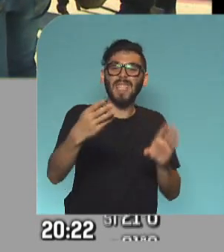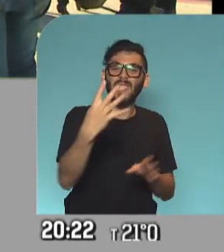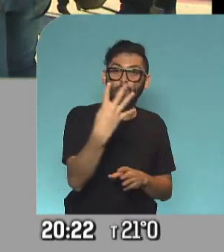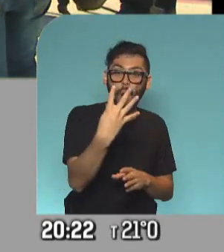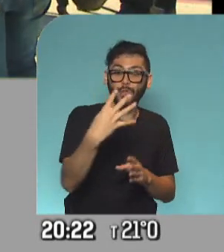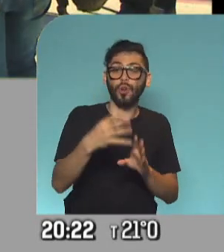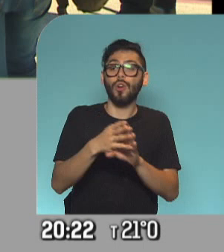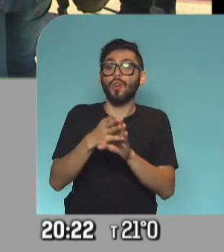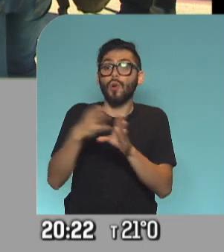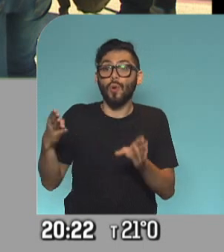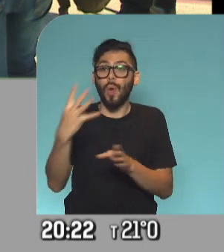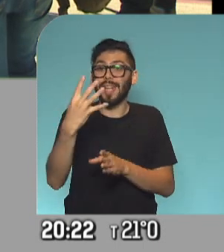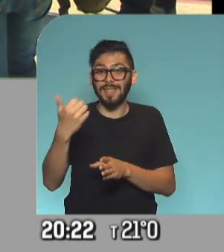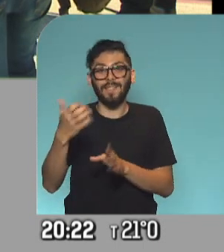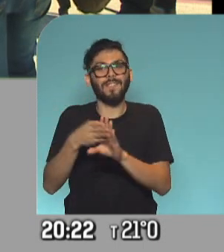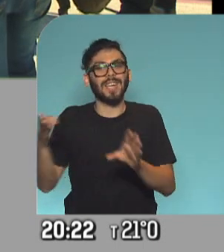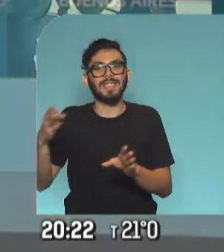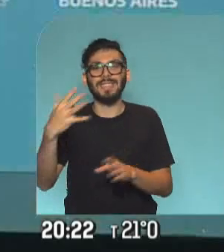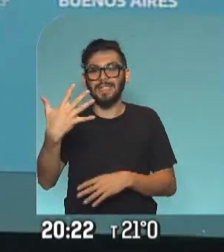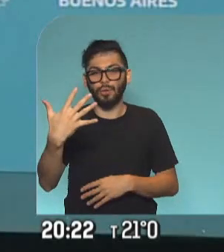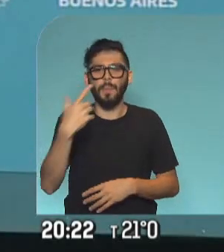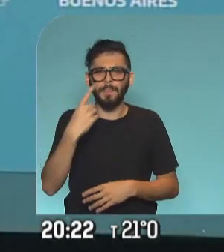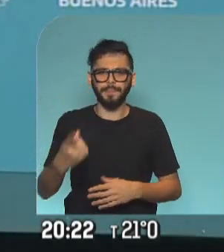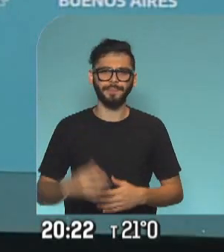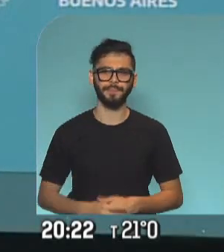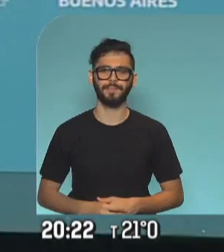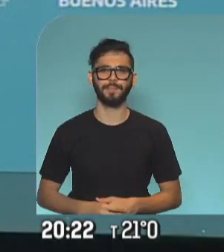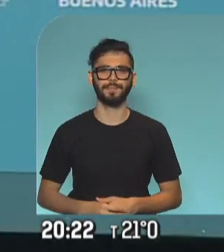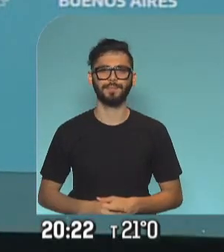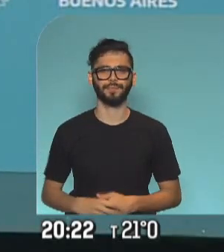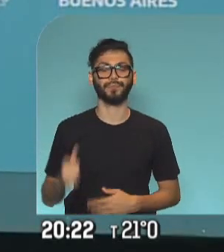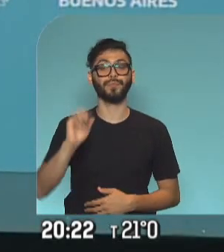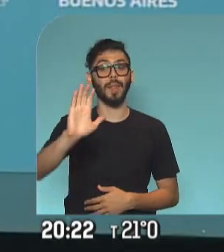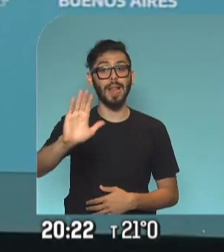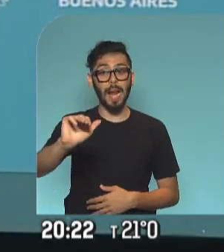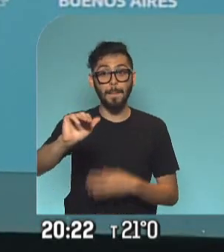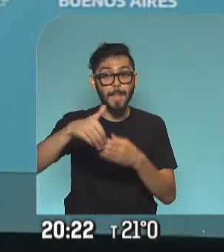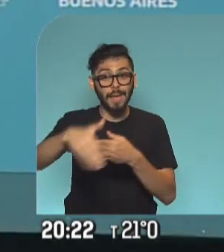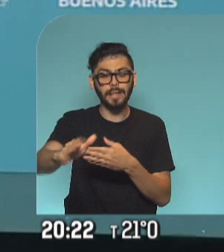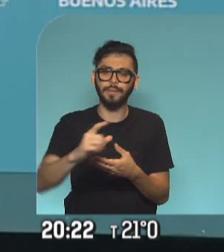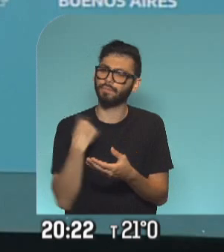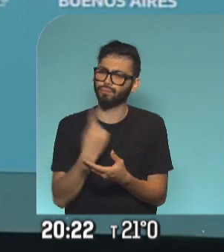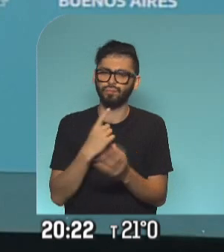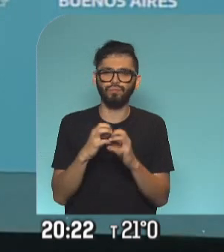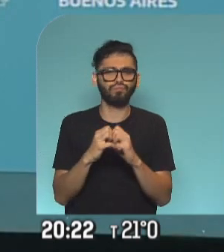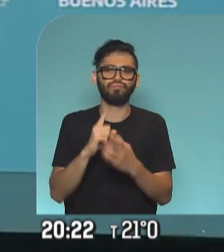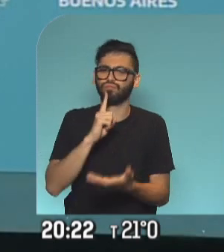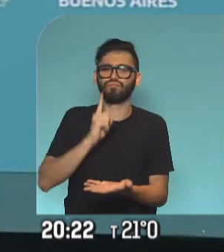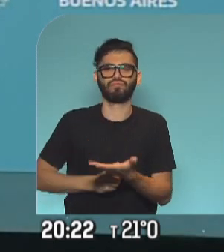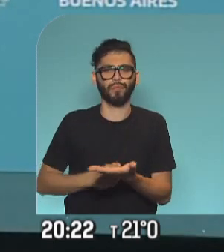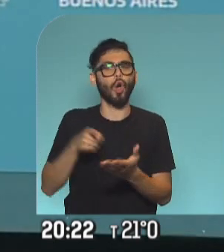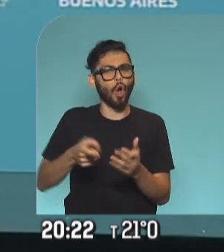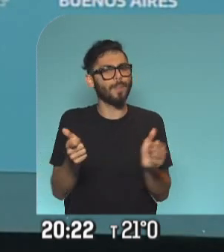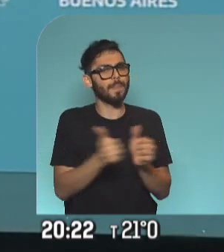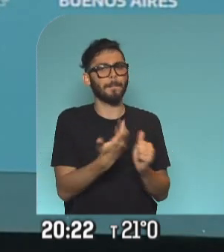5. Aún así, hay medidas generales de las cuales hablaba Kicillof. A partir del martes hemos decidido, y lo hemos charlado hoy